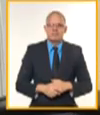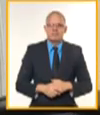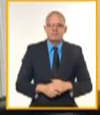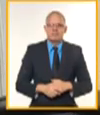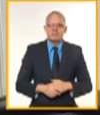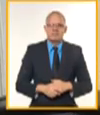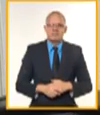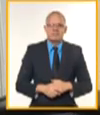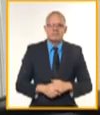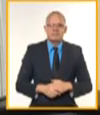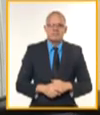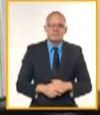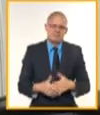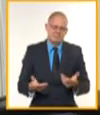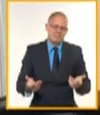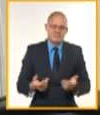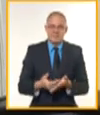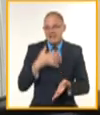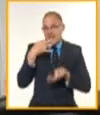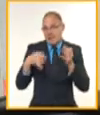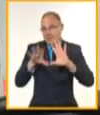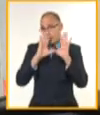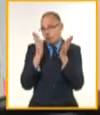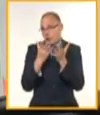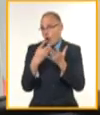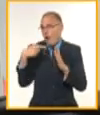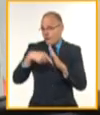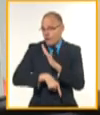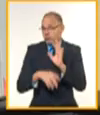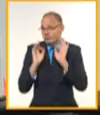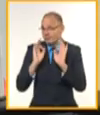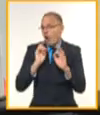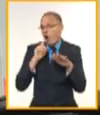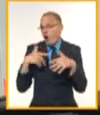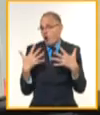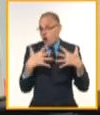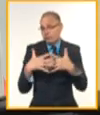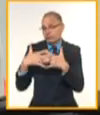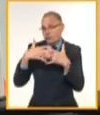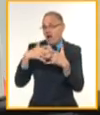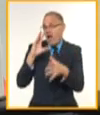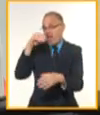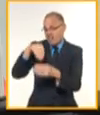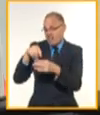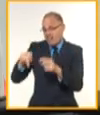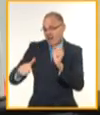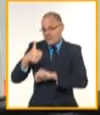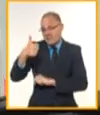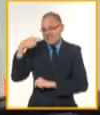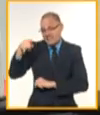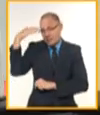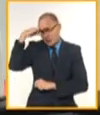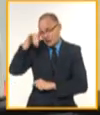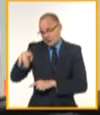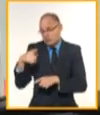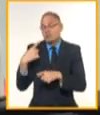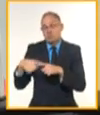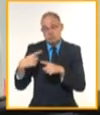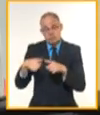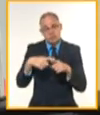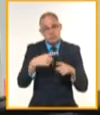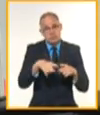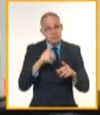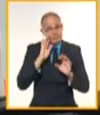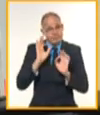Bueno, gracias a Talarí por todos estos detalles en la esquina sobre la situación en los Estados Unidos y el gobierno de Trump, que como decíamos, no es solo por lo